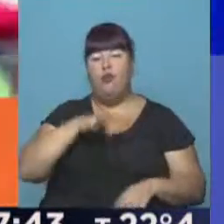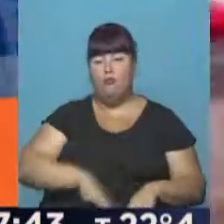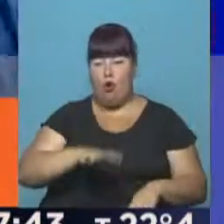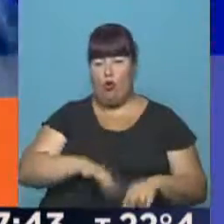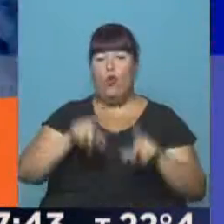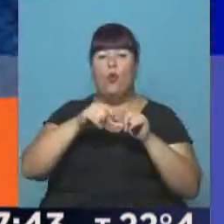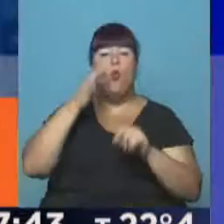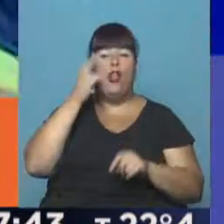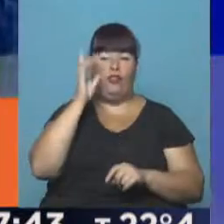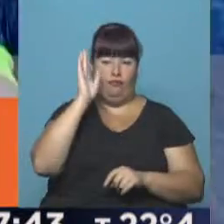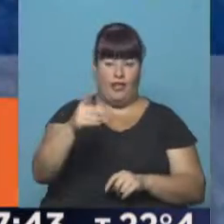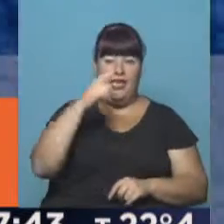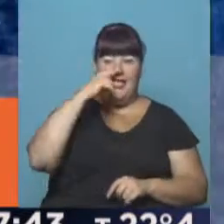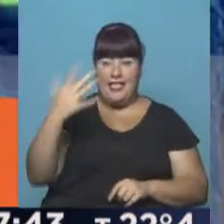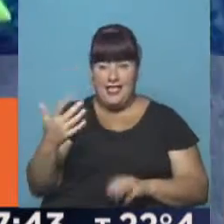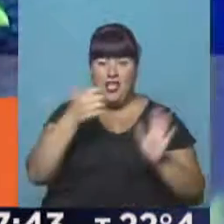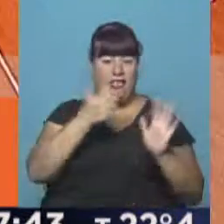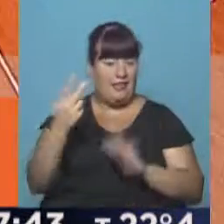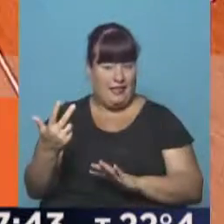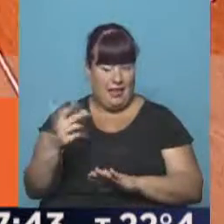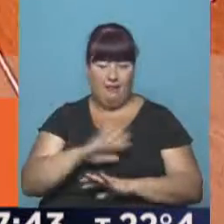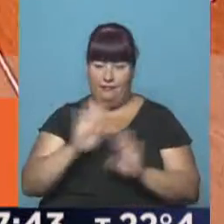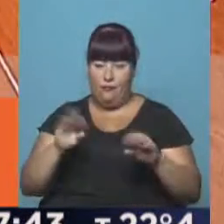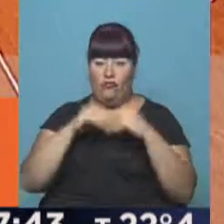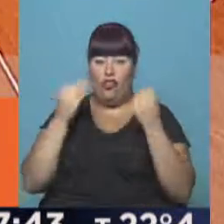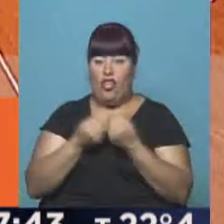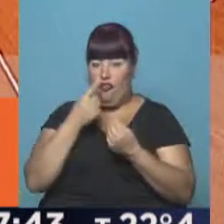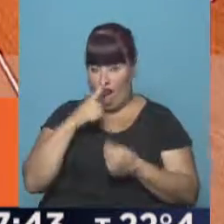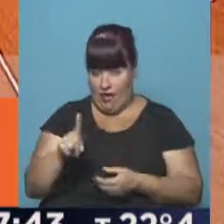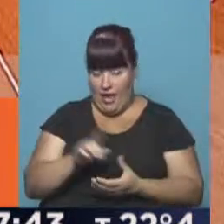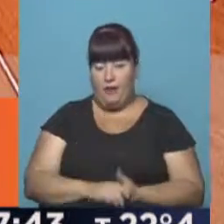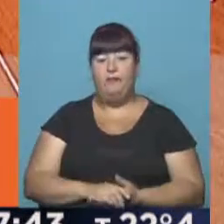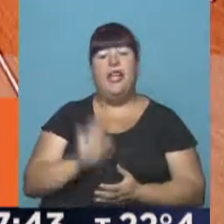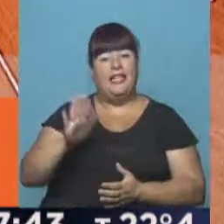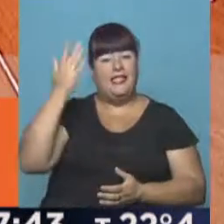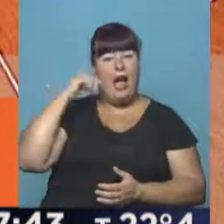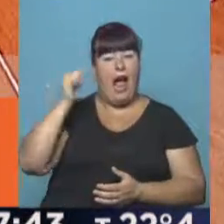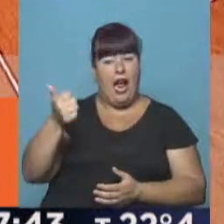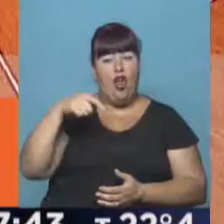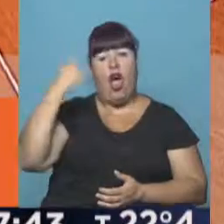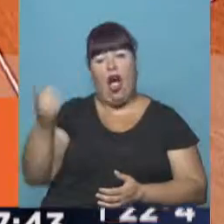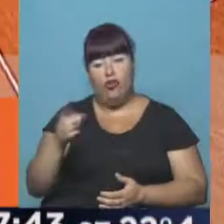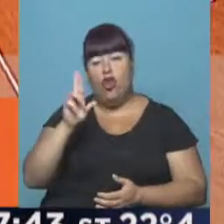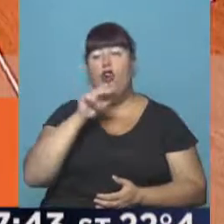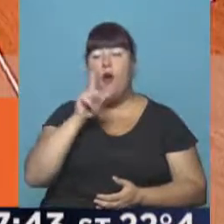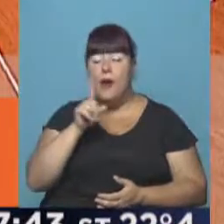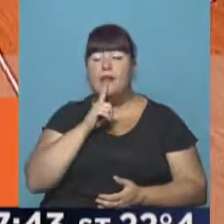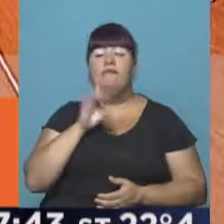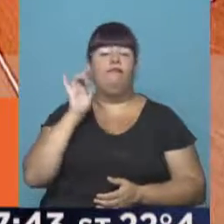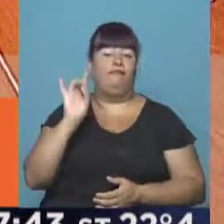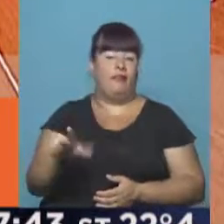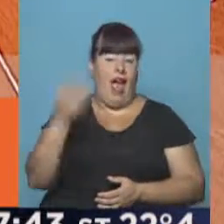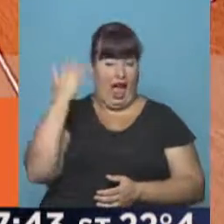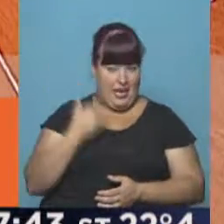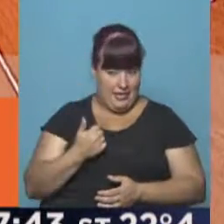número 41, 7-5 y 6-3 fue el resultado final. Venía de ganarle a Stefan Robert, el argentino, y quedó eliminado